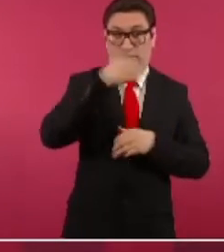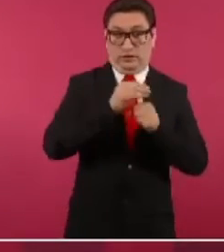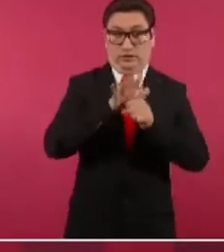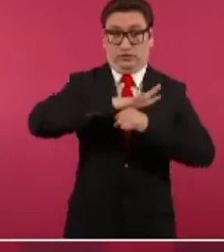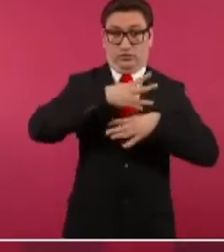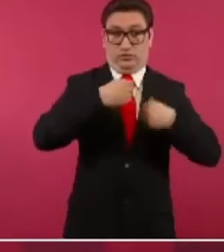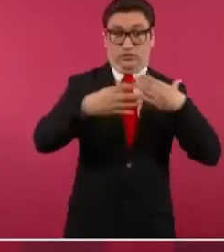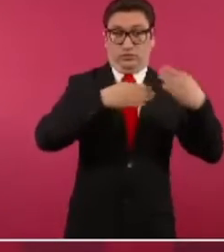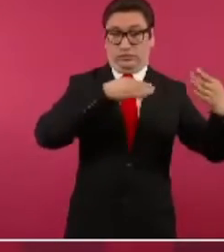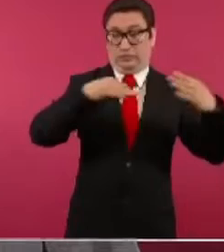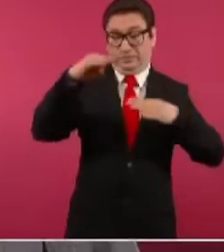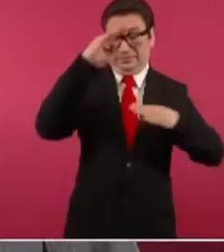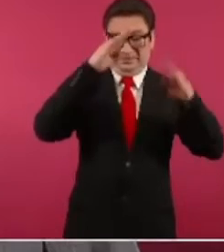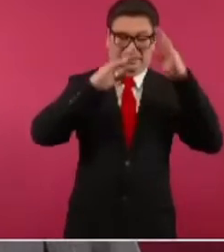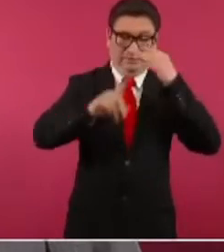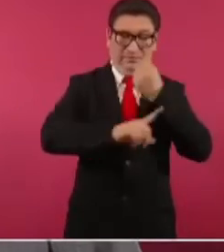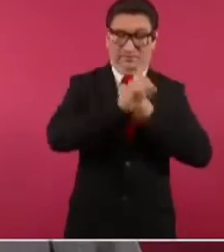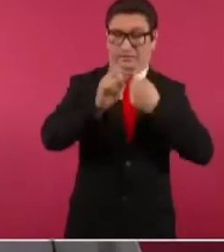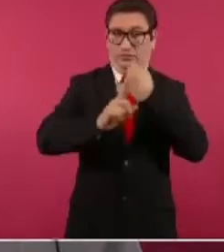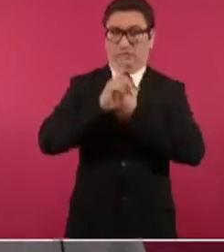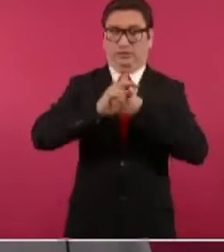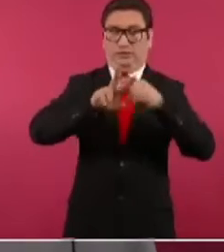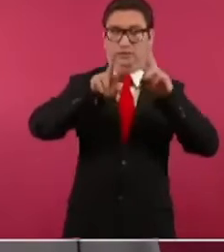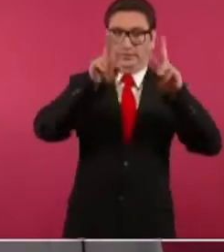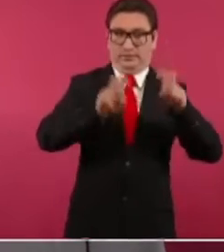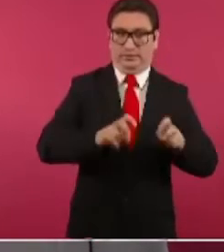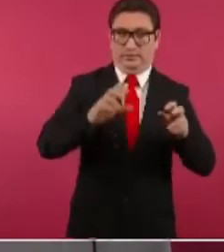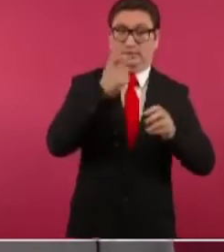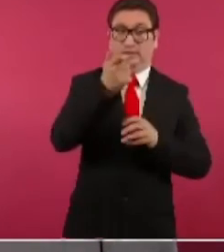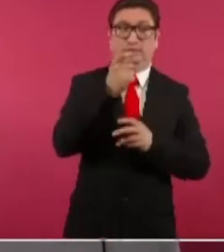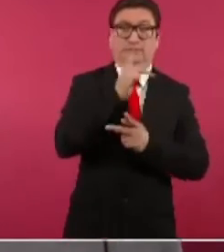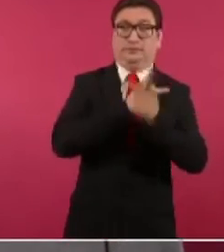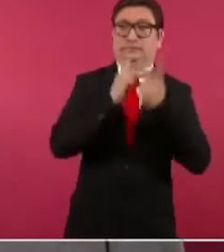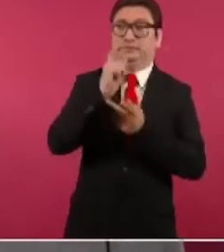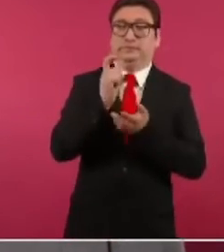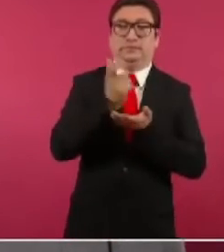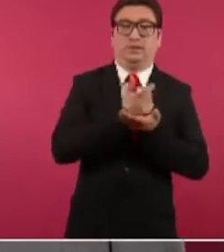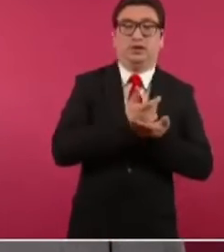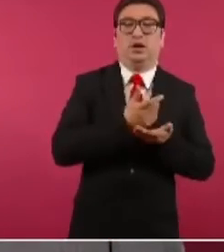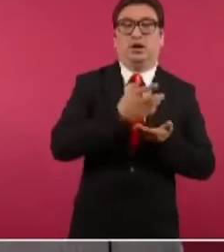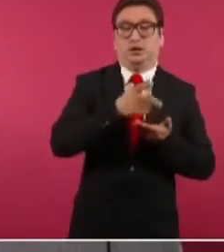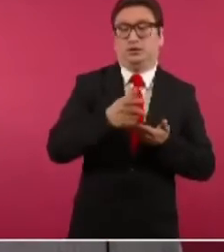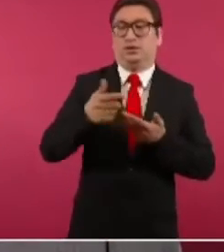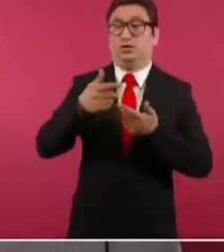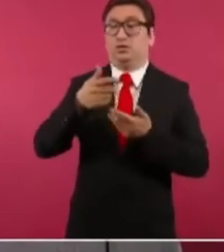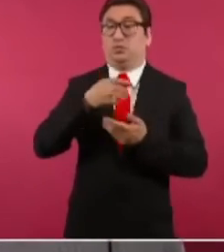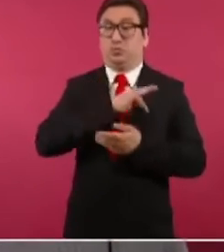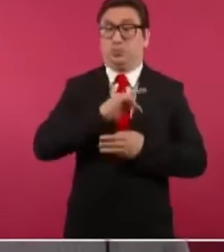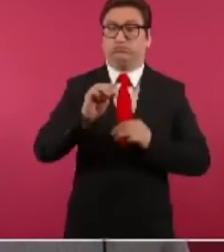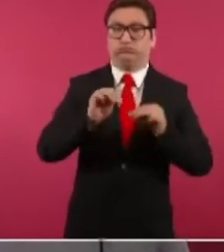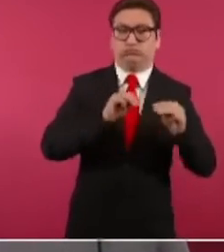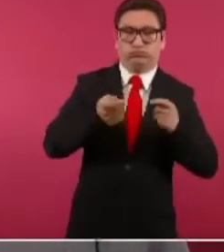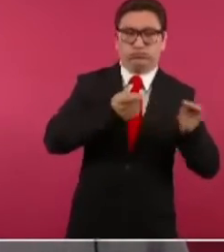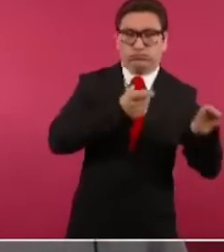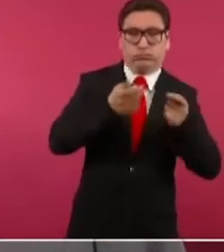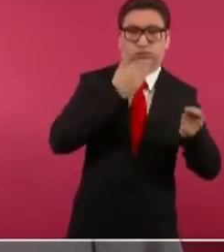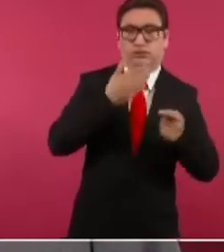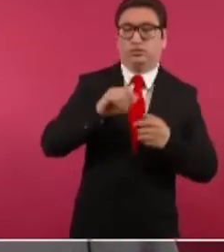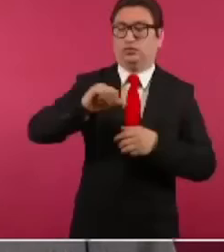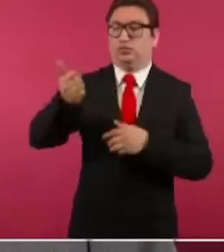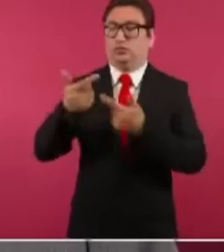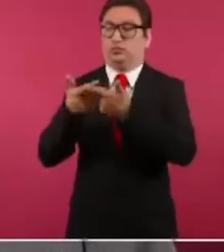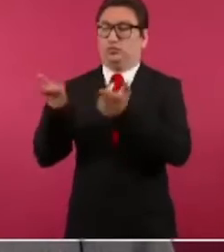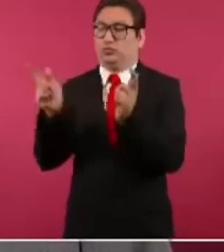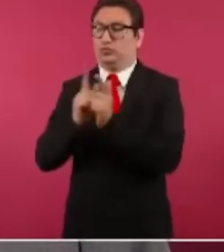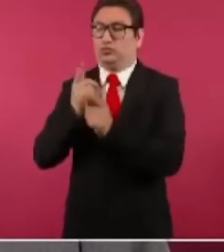sobre todo lo relacionado con deuda, y los que se equivocaron